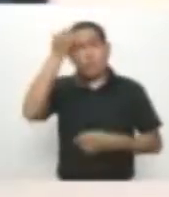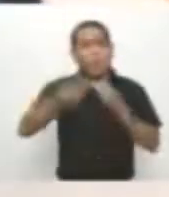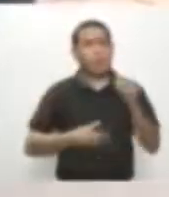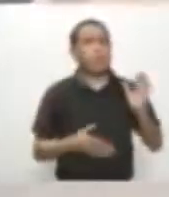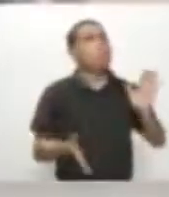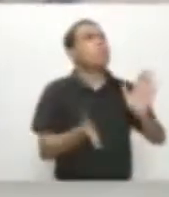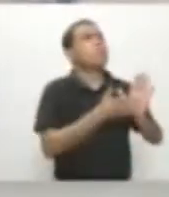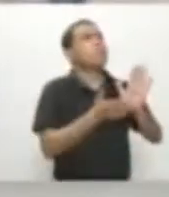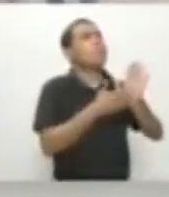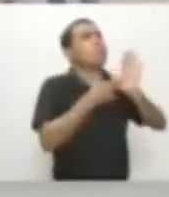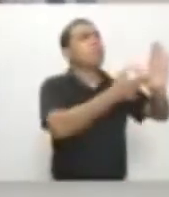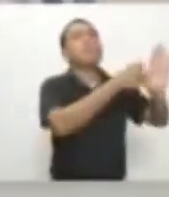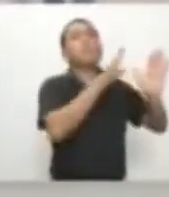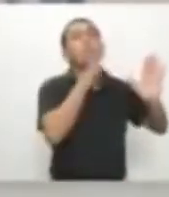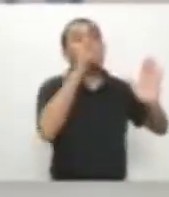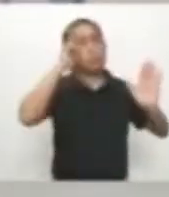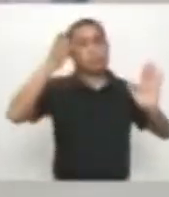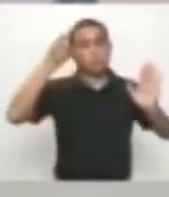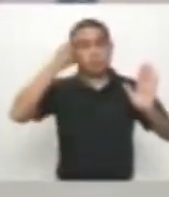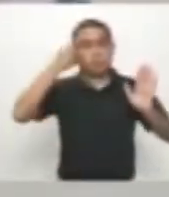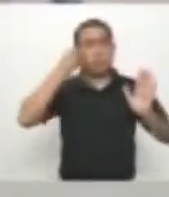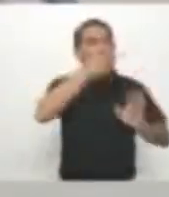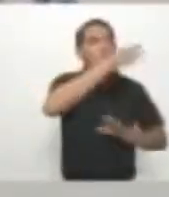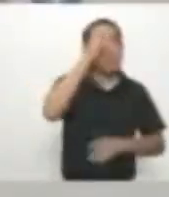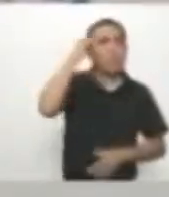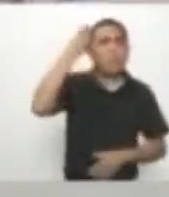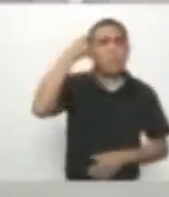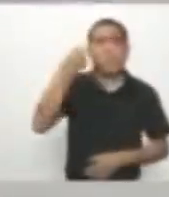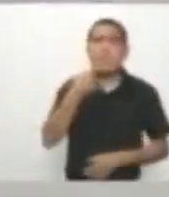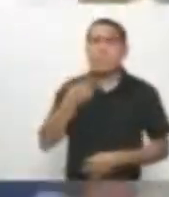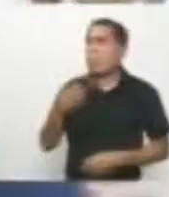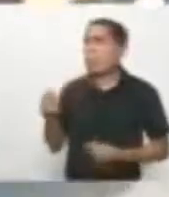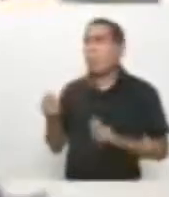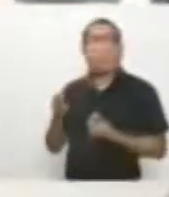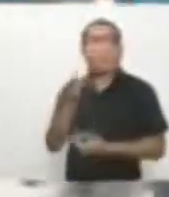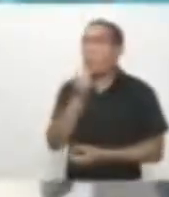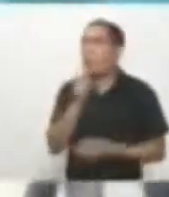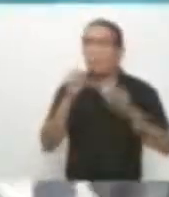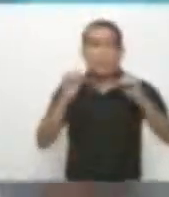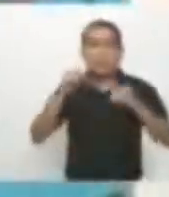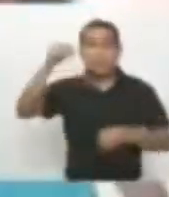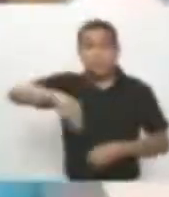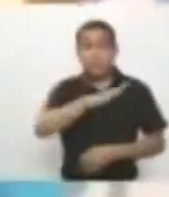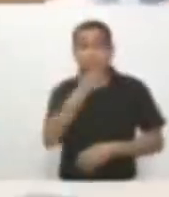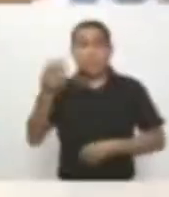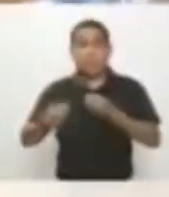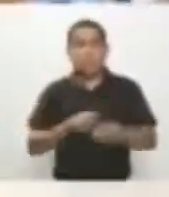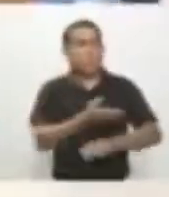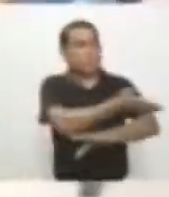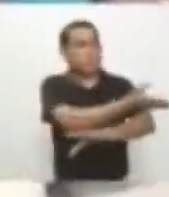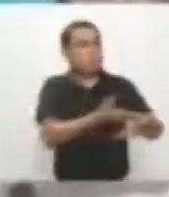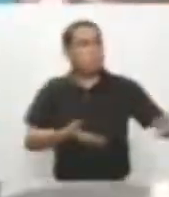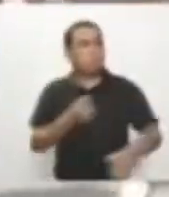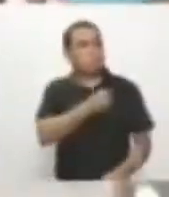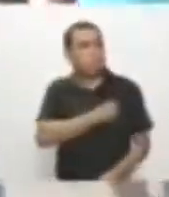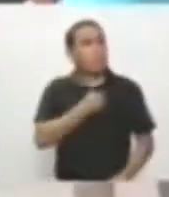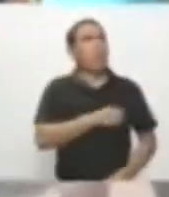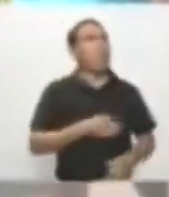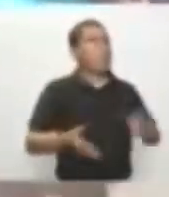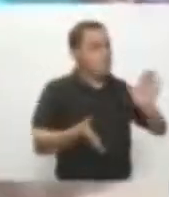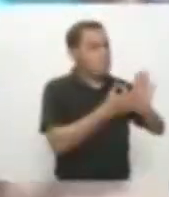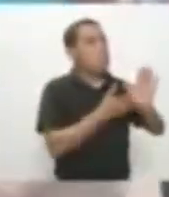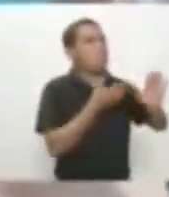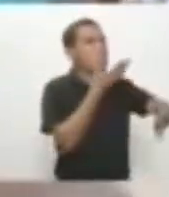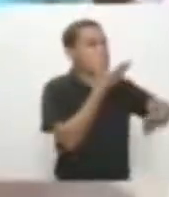nacional. El gobierno se ha mantenido en que no hay plata y aquí en Barranquilla exigieron al gobierno atender las demandas de